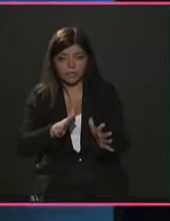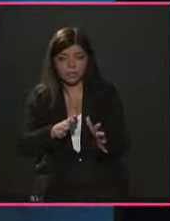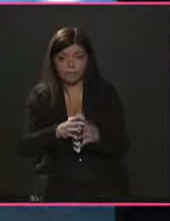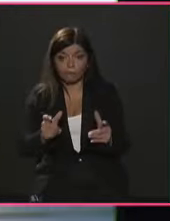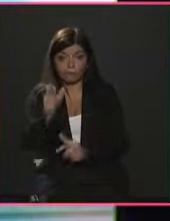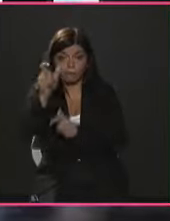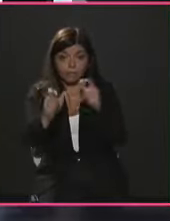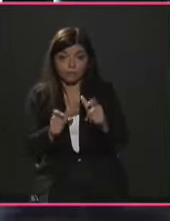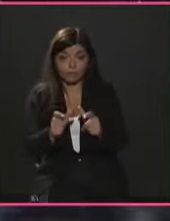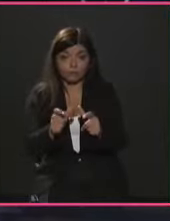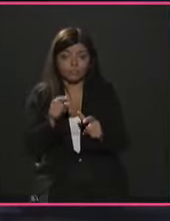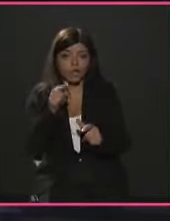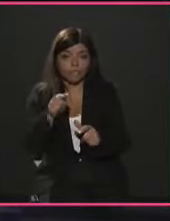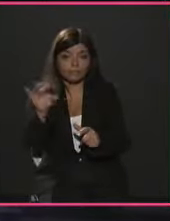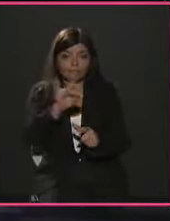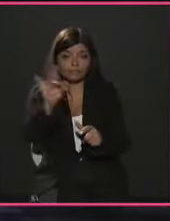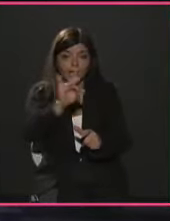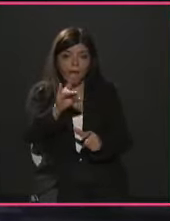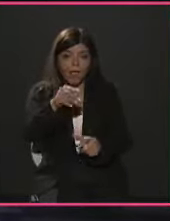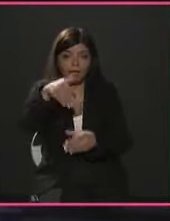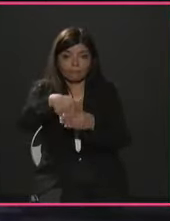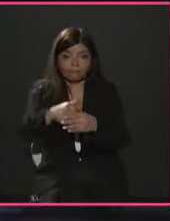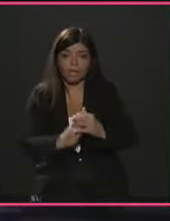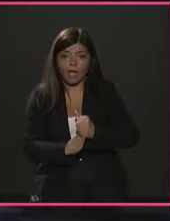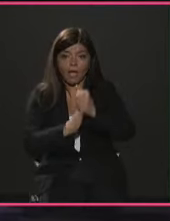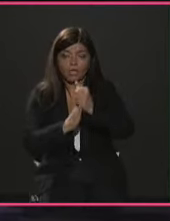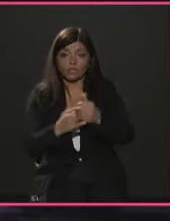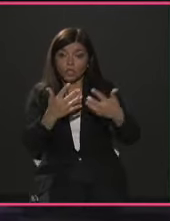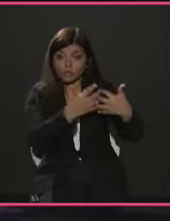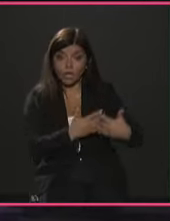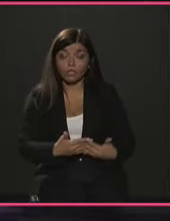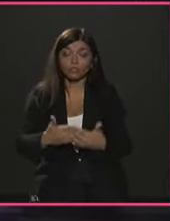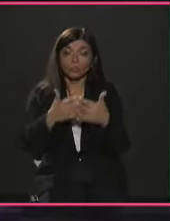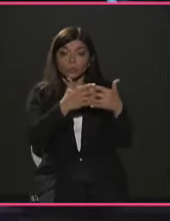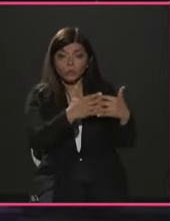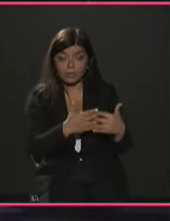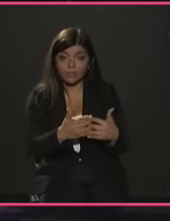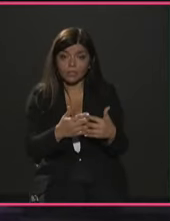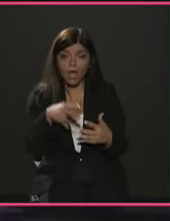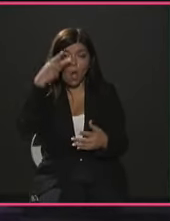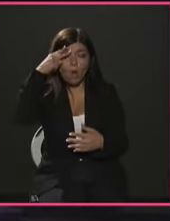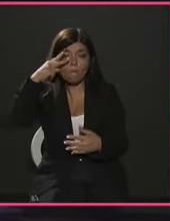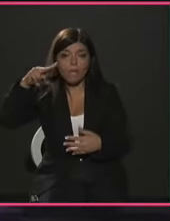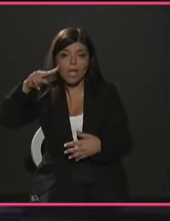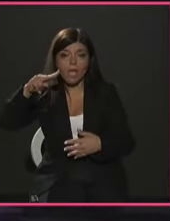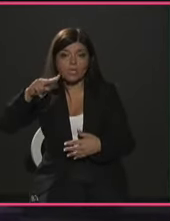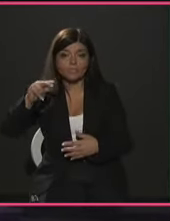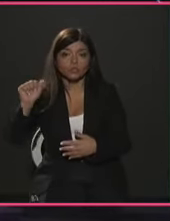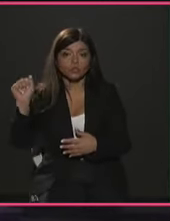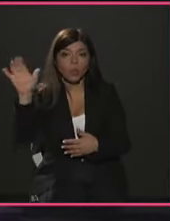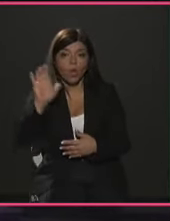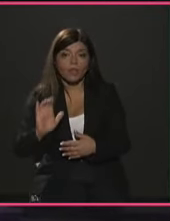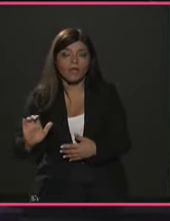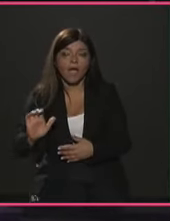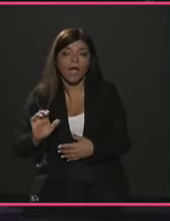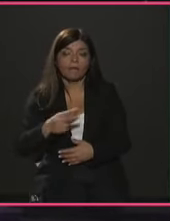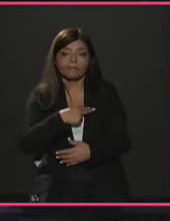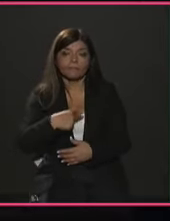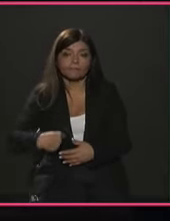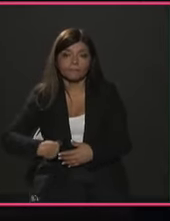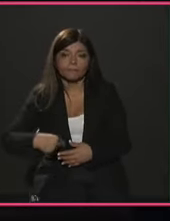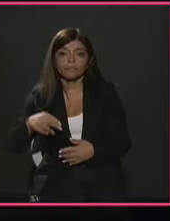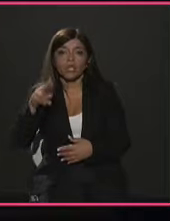muchos habitantes que van a elegir nuevos líderes Incluyendo los Estados Unidos México Sudáfrica Taiwán